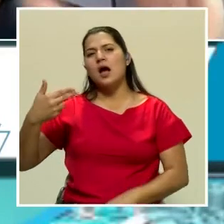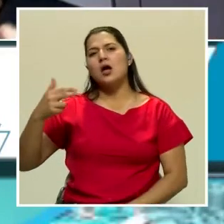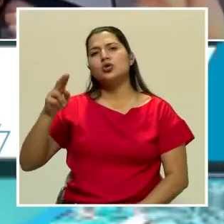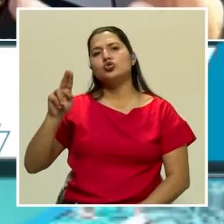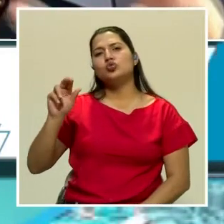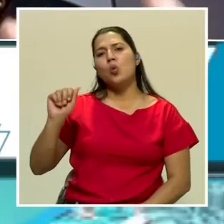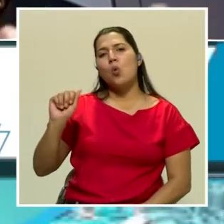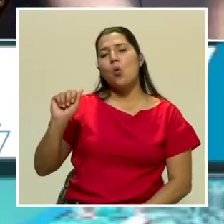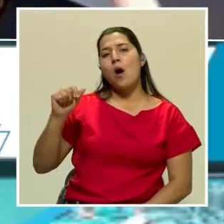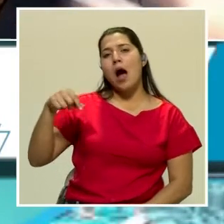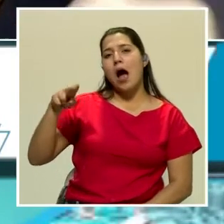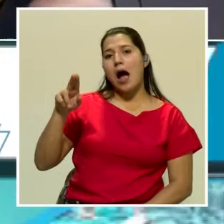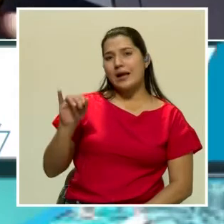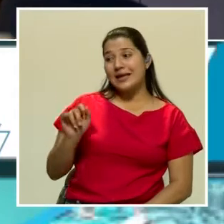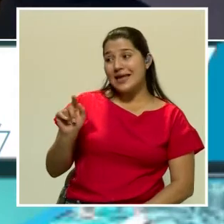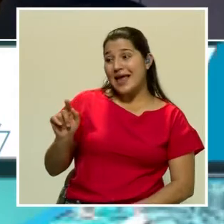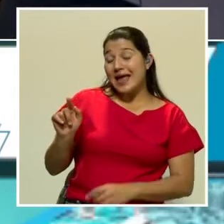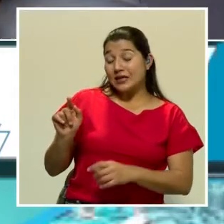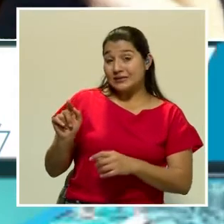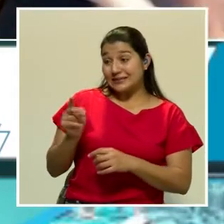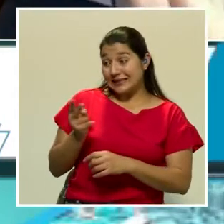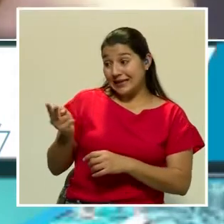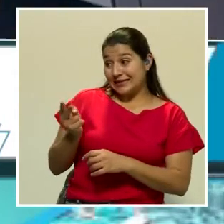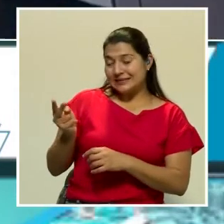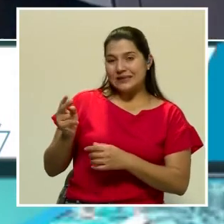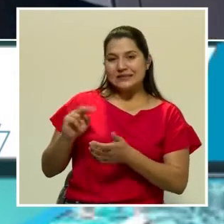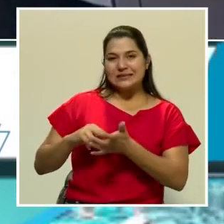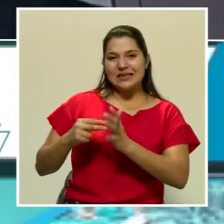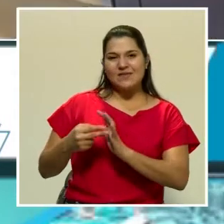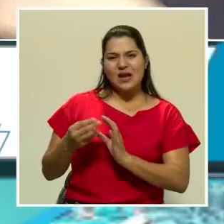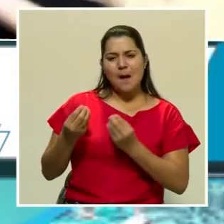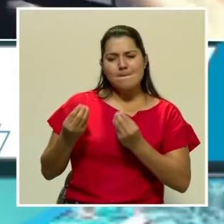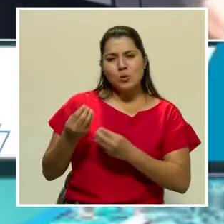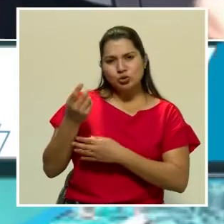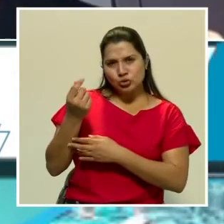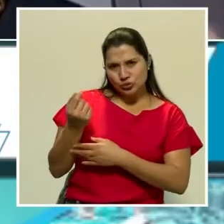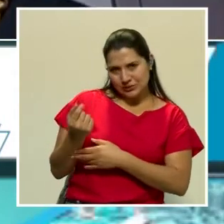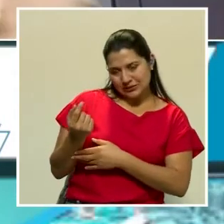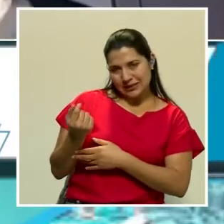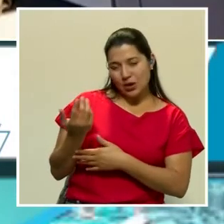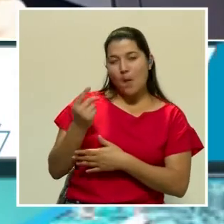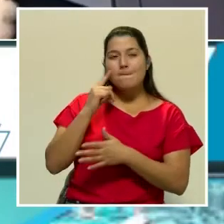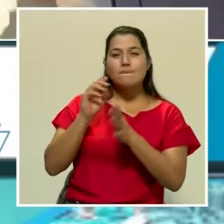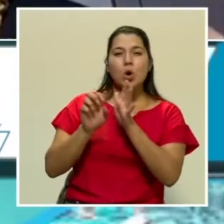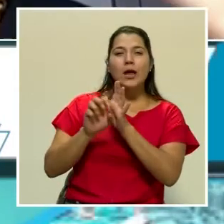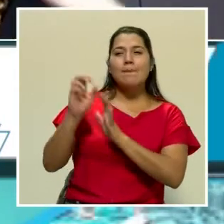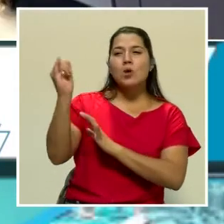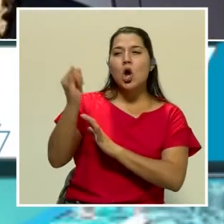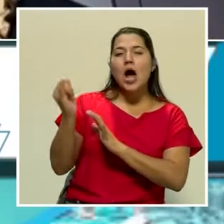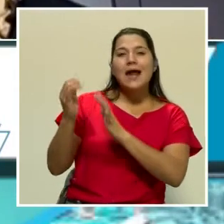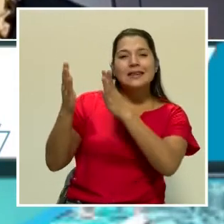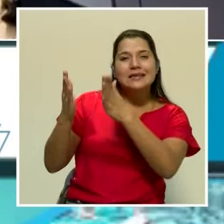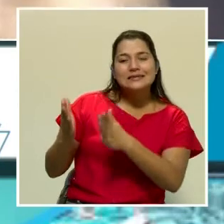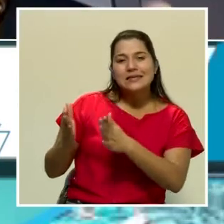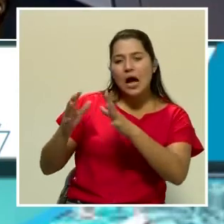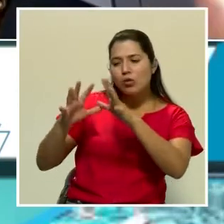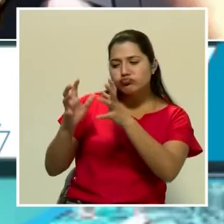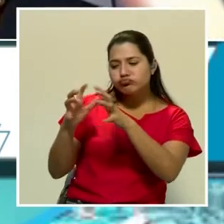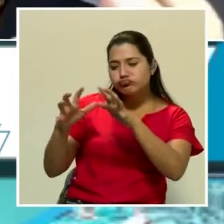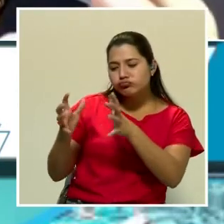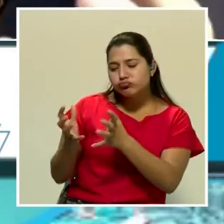un enorme impacto justo en la economía de ciertos grupos. La cantidad de artesanos o de editoriales y de